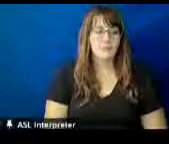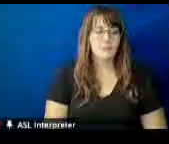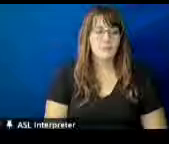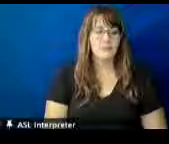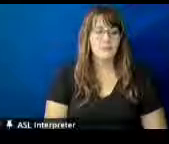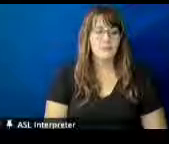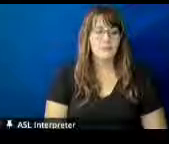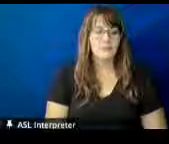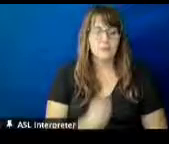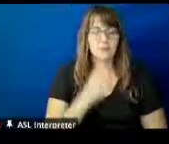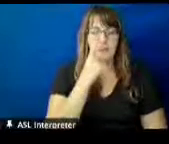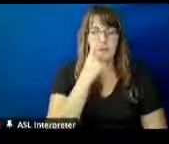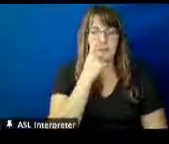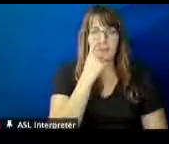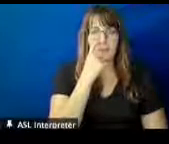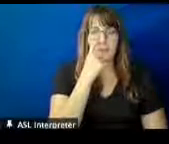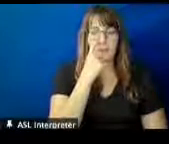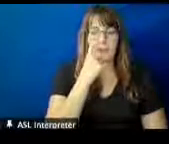teléfono es el